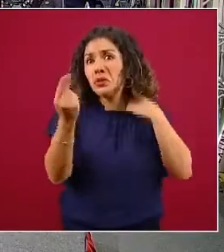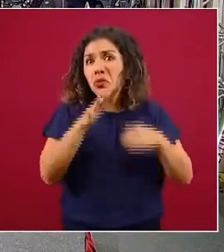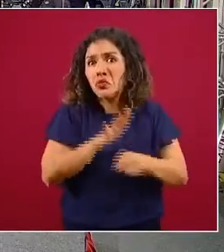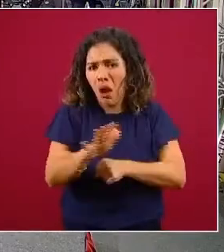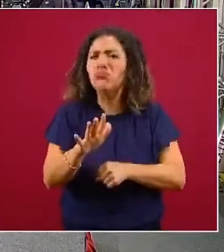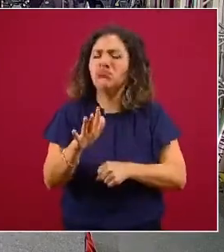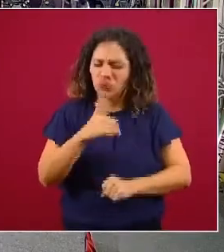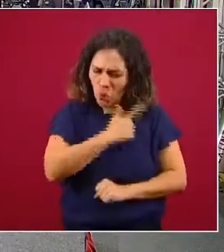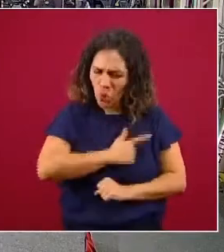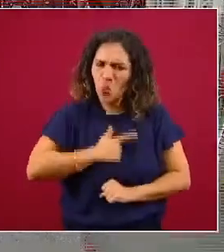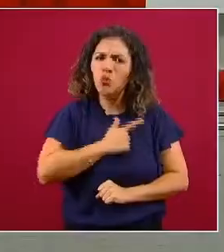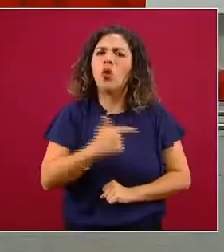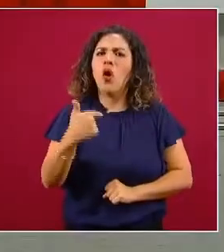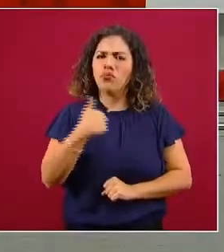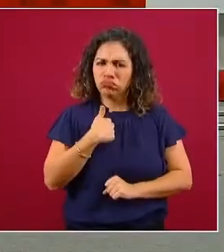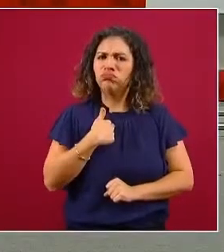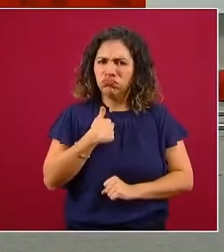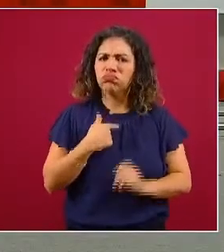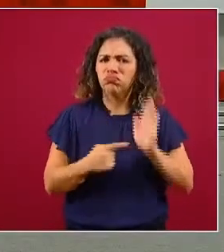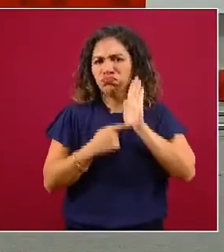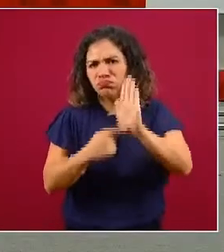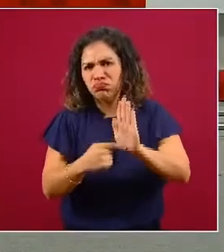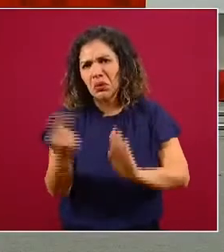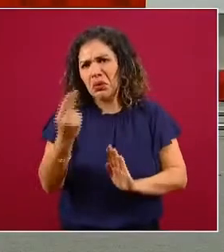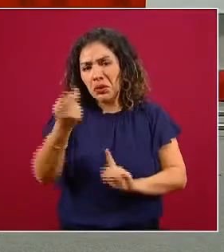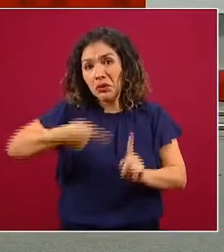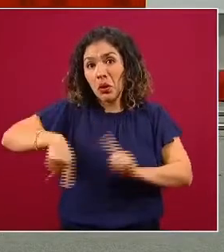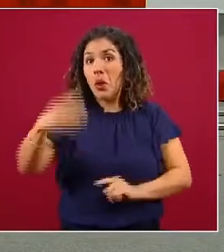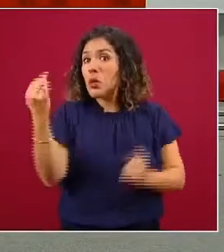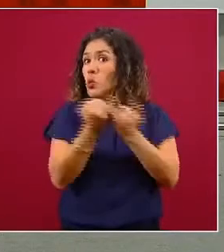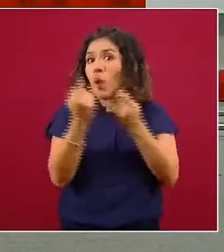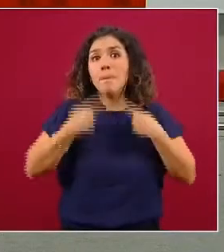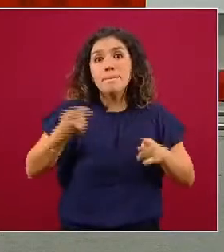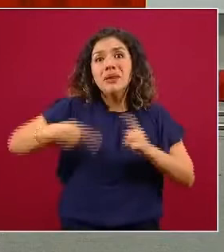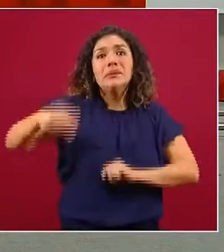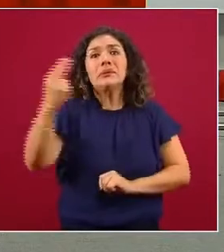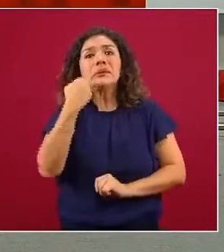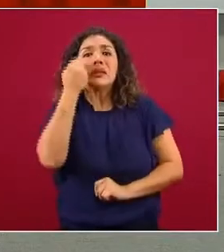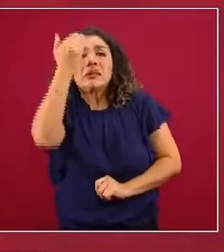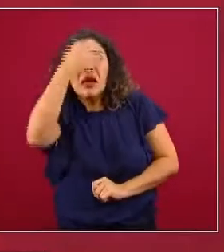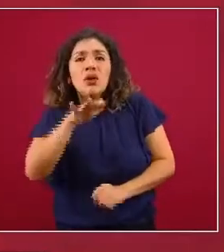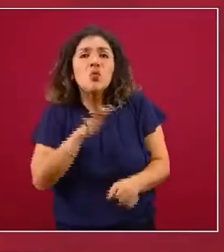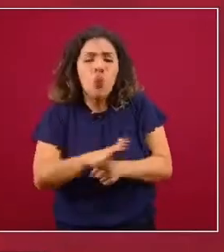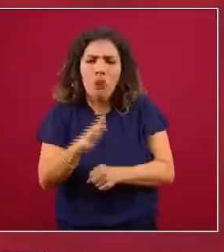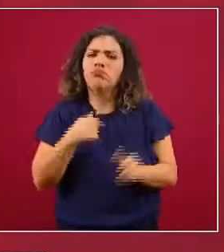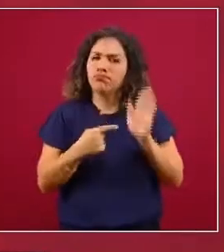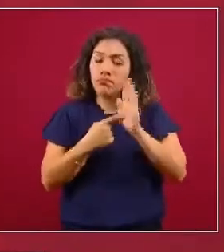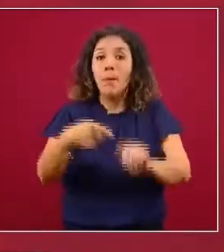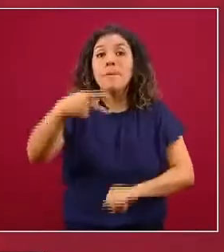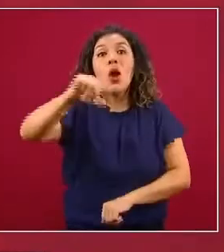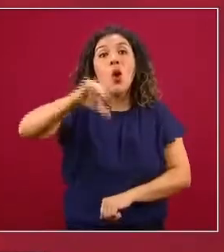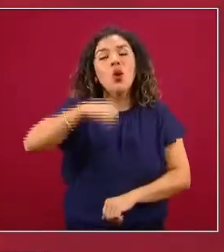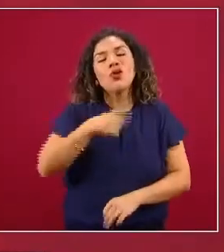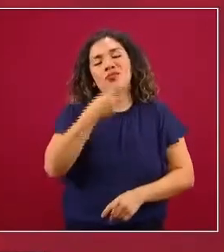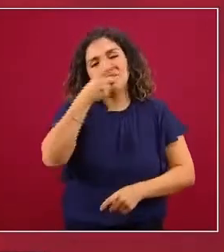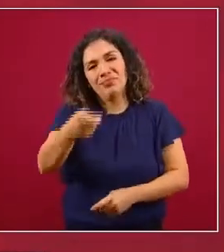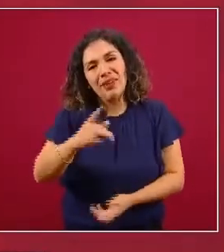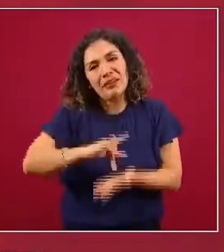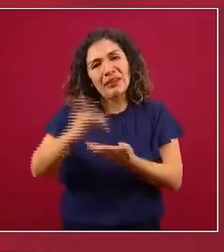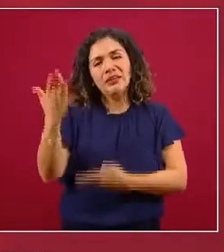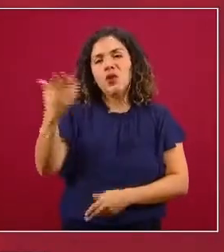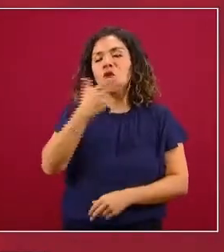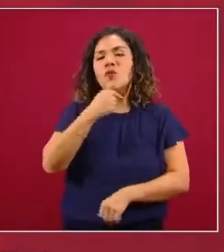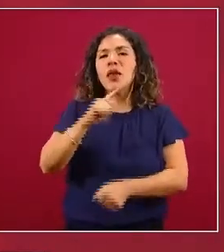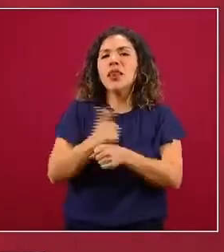mucho gusto también lo presentamos, y en la ciudadanía también. Pero hoy quiero agradecer públicamente al